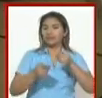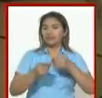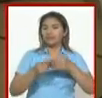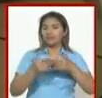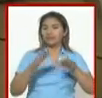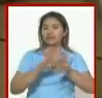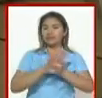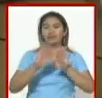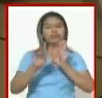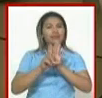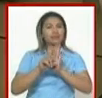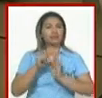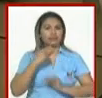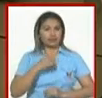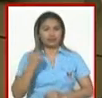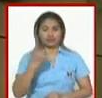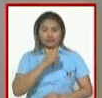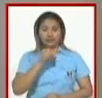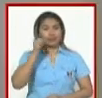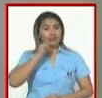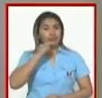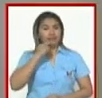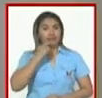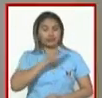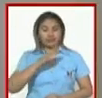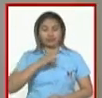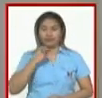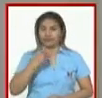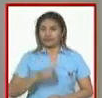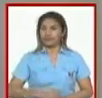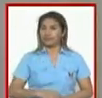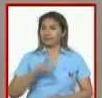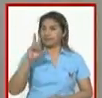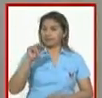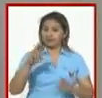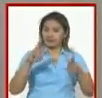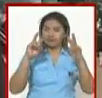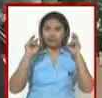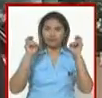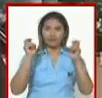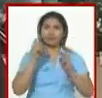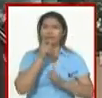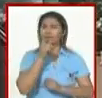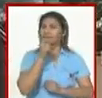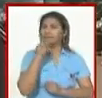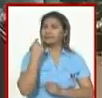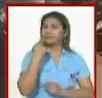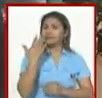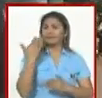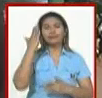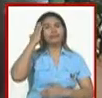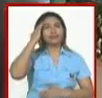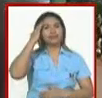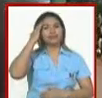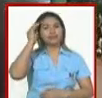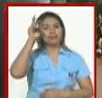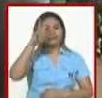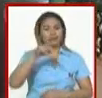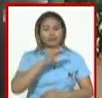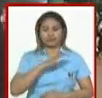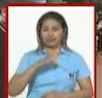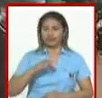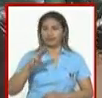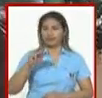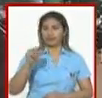ventajas ilegítimas ante esto una concejal se pronunció en no es un tema de que quien quien reconoce el